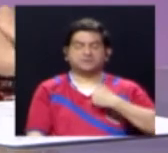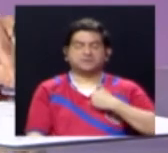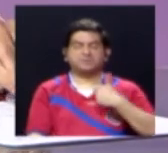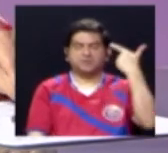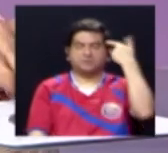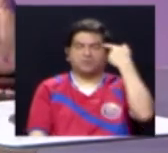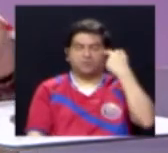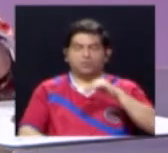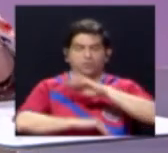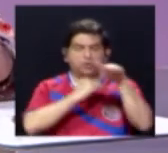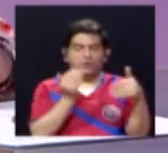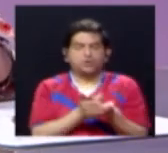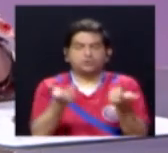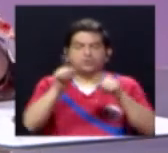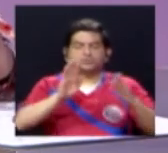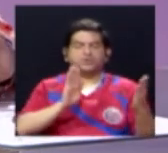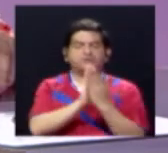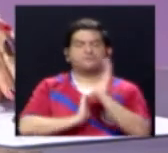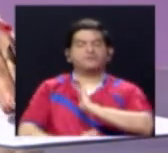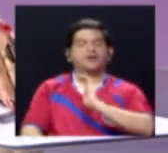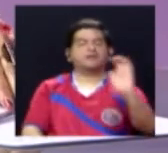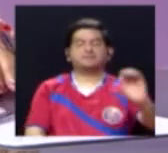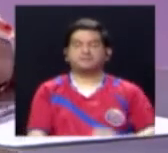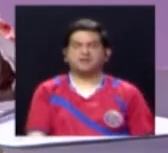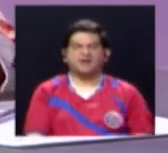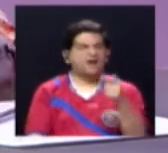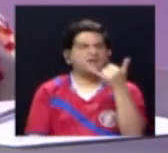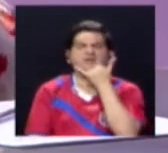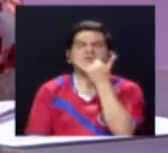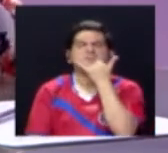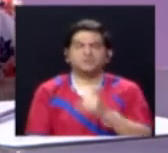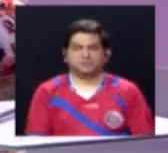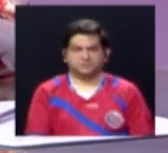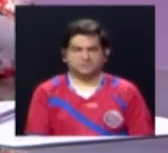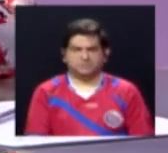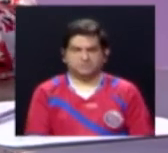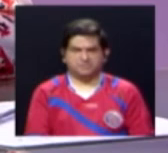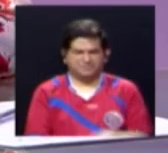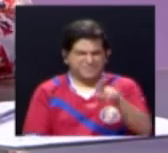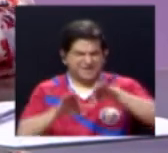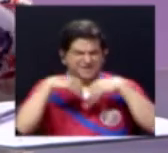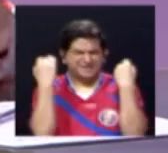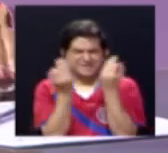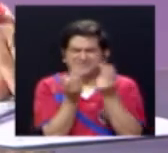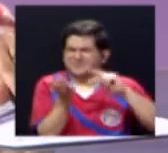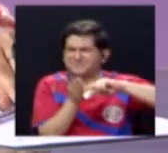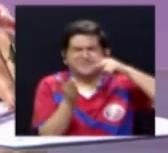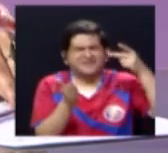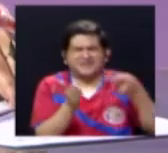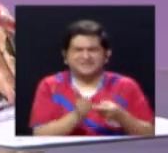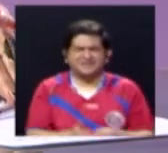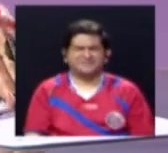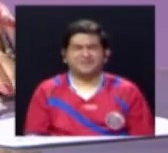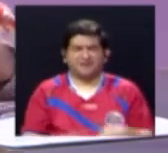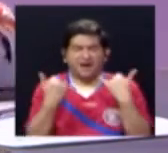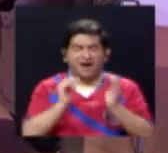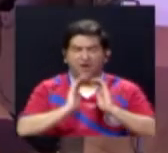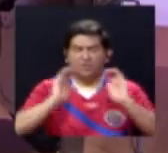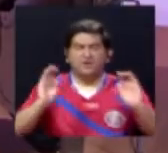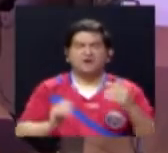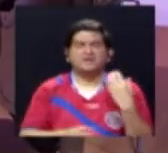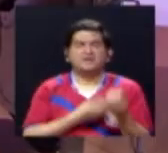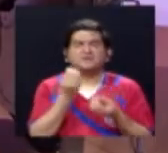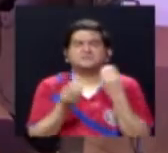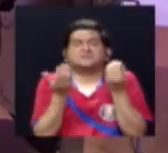eso sucede en frente de los niños qué sucedió ahí qué significan para esa familia para los niños que quedaron como